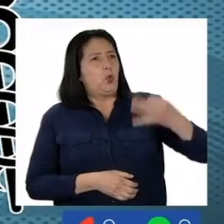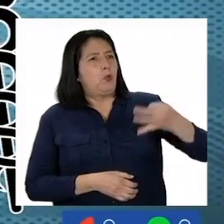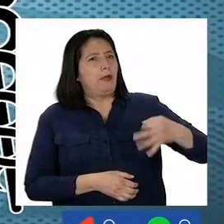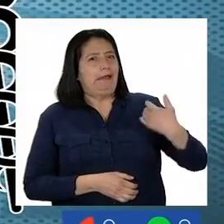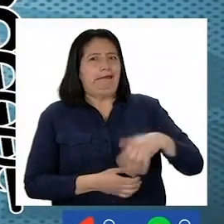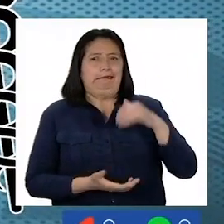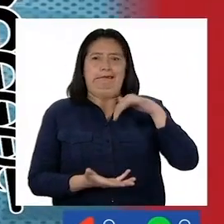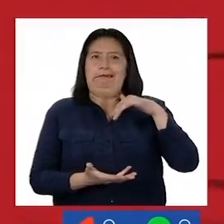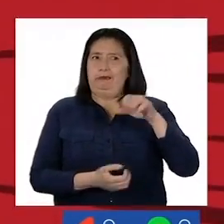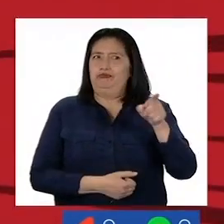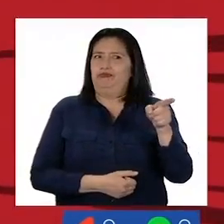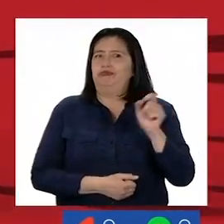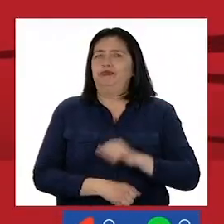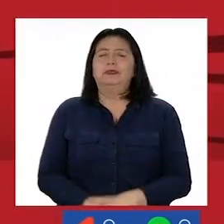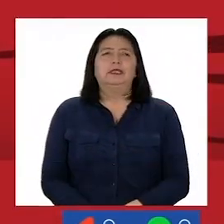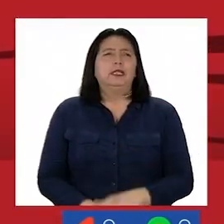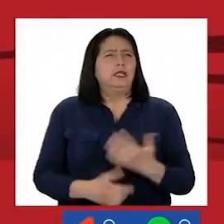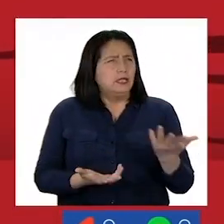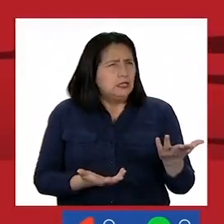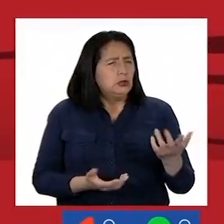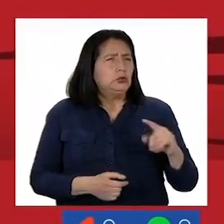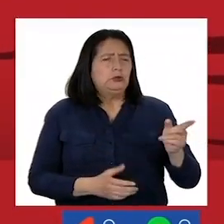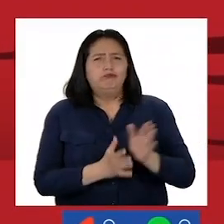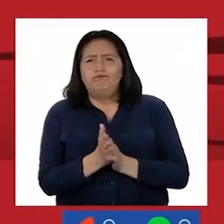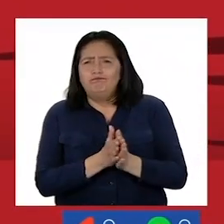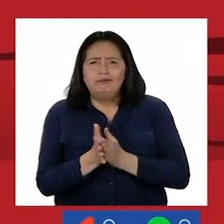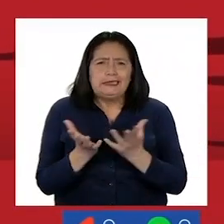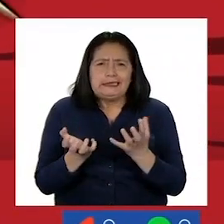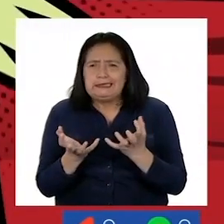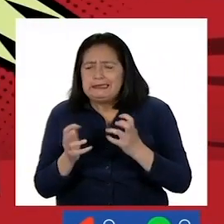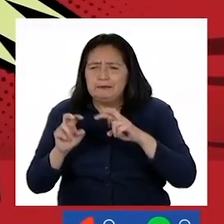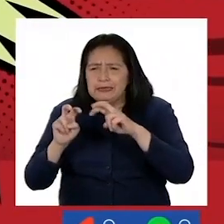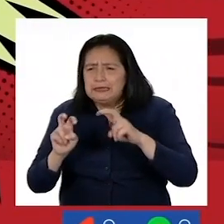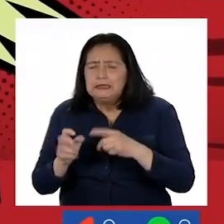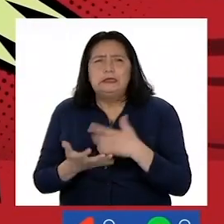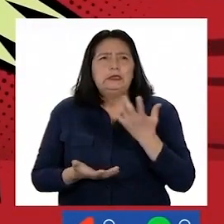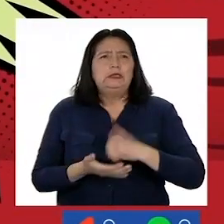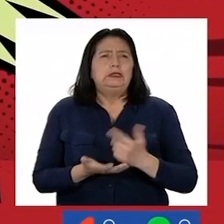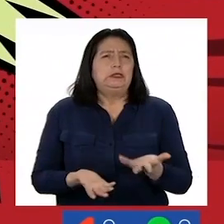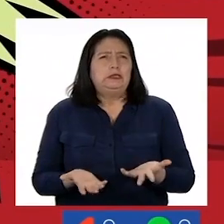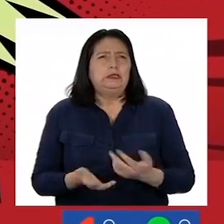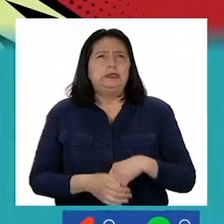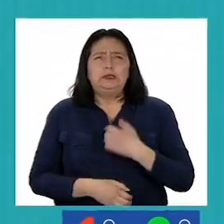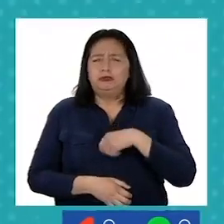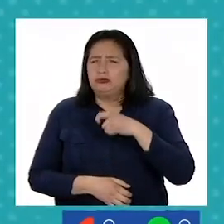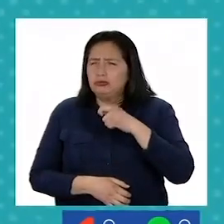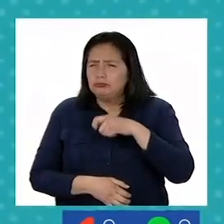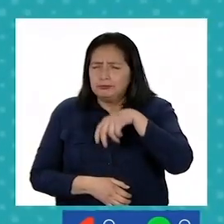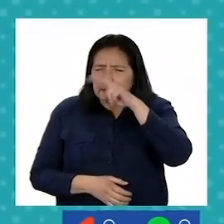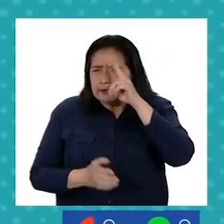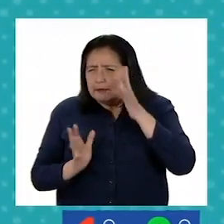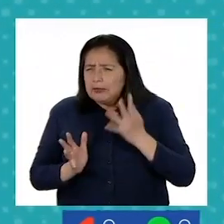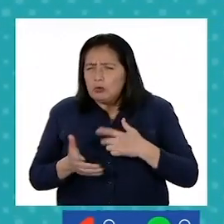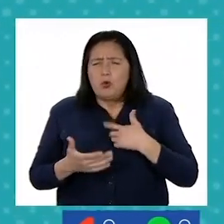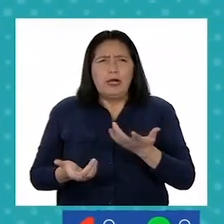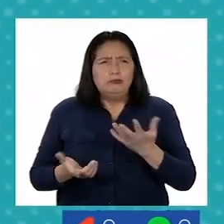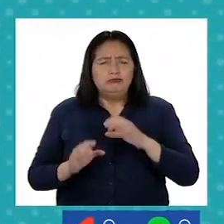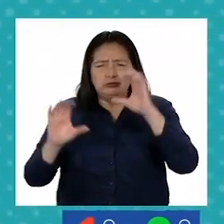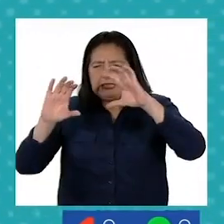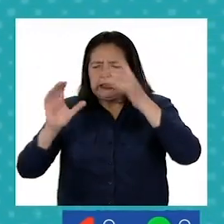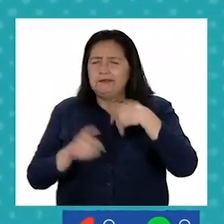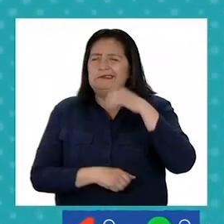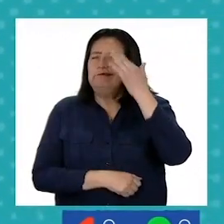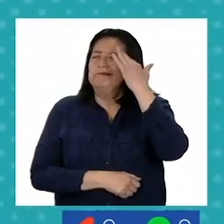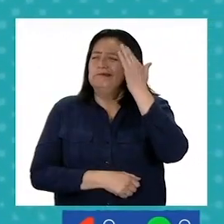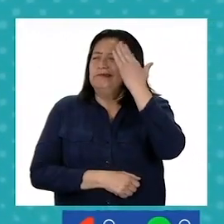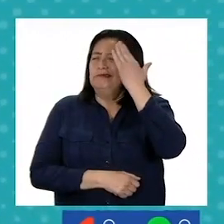verdadero chancón. Llevado por su espíritu de investigación y nacionalismo científico, Carrión demostró que conocía como